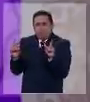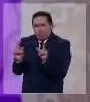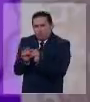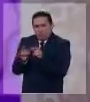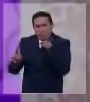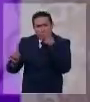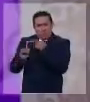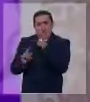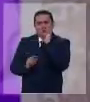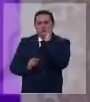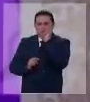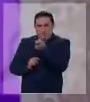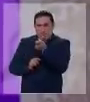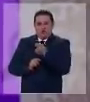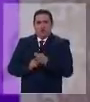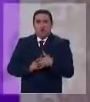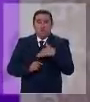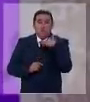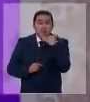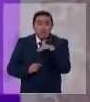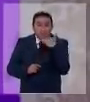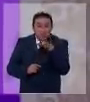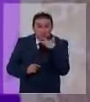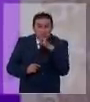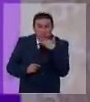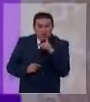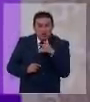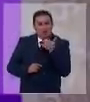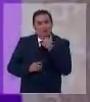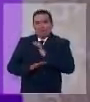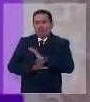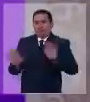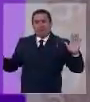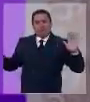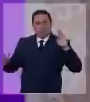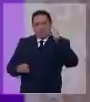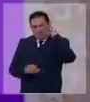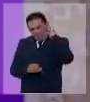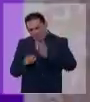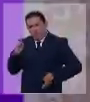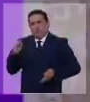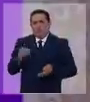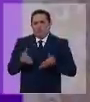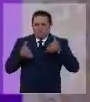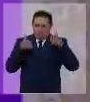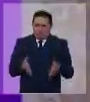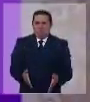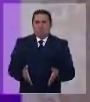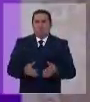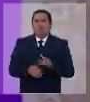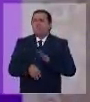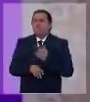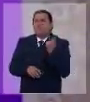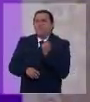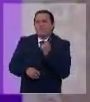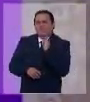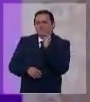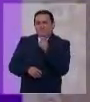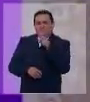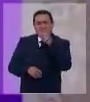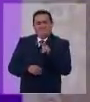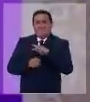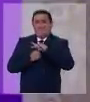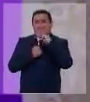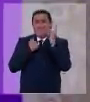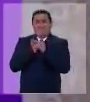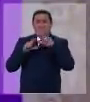en acabar con la corrupción, porque ese es el principal problema del país. Es el cáncer que está